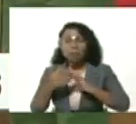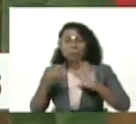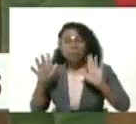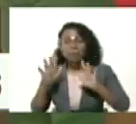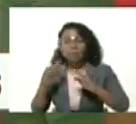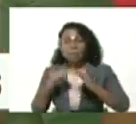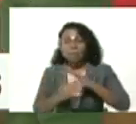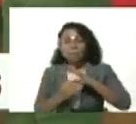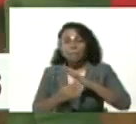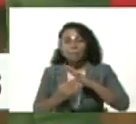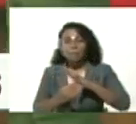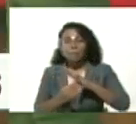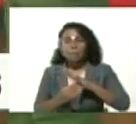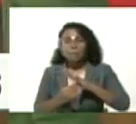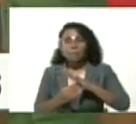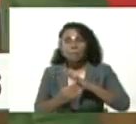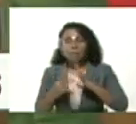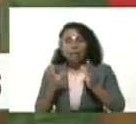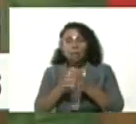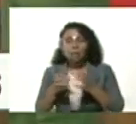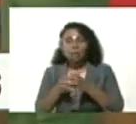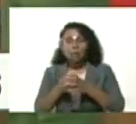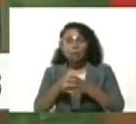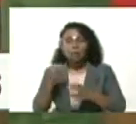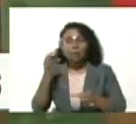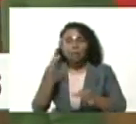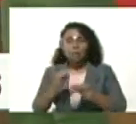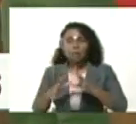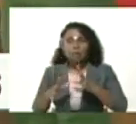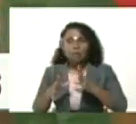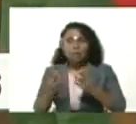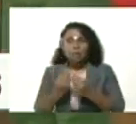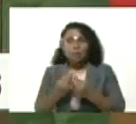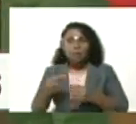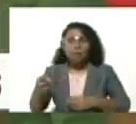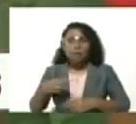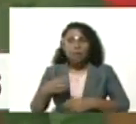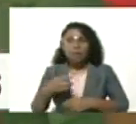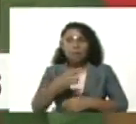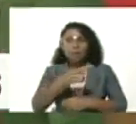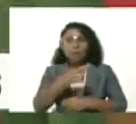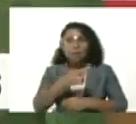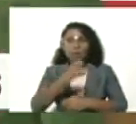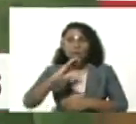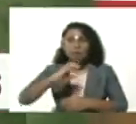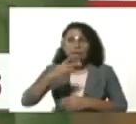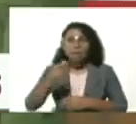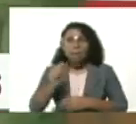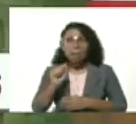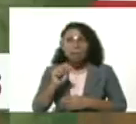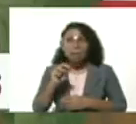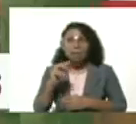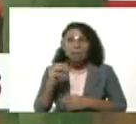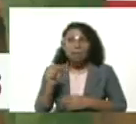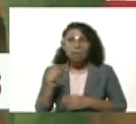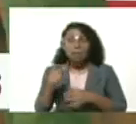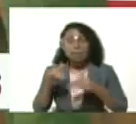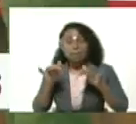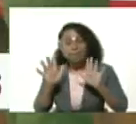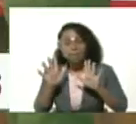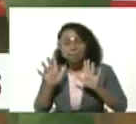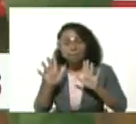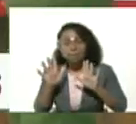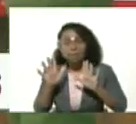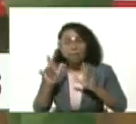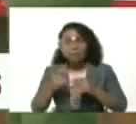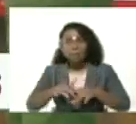la población de del sector de La Fortuna, con el río Chama, que, por supuesto, a su